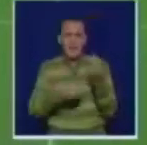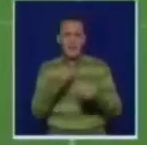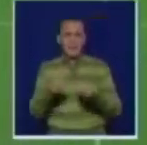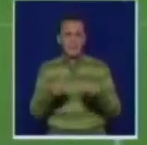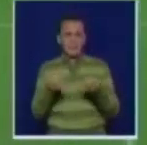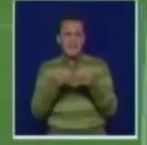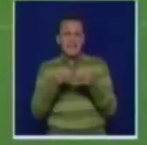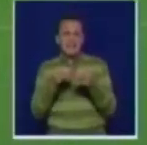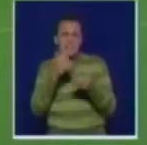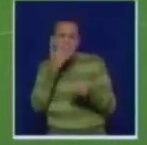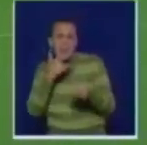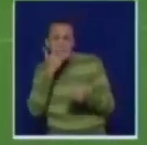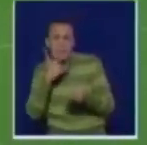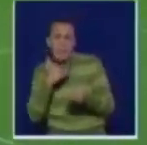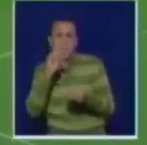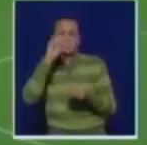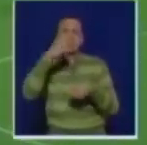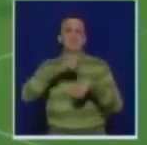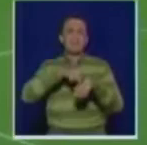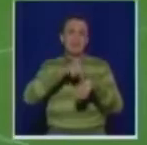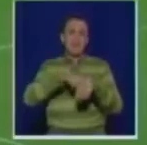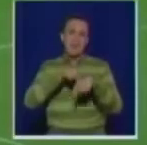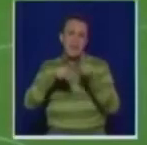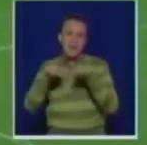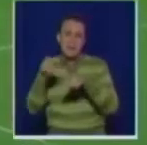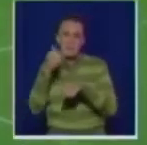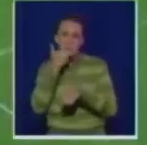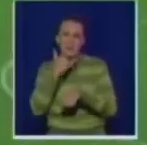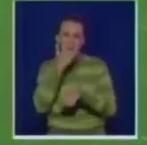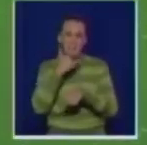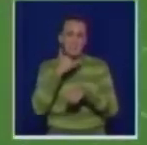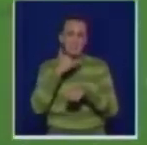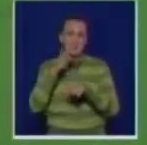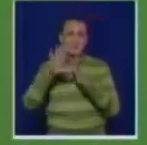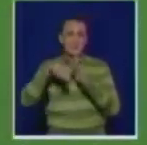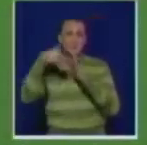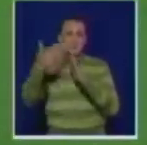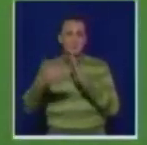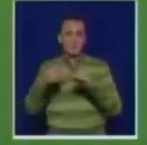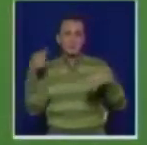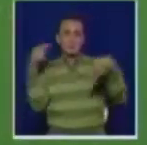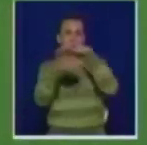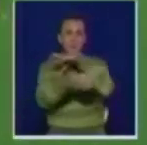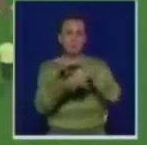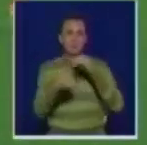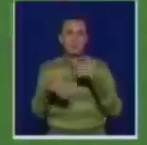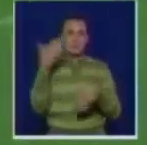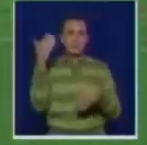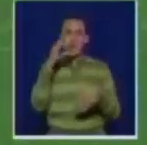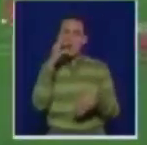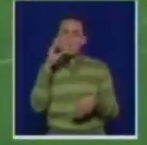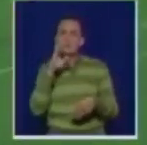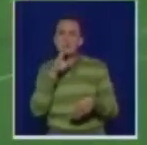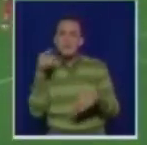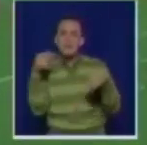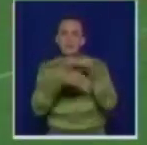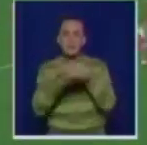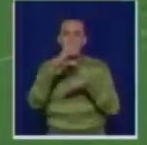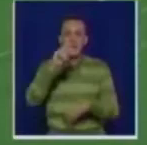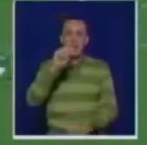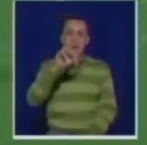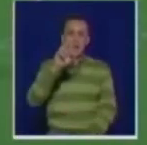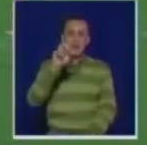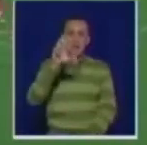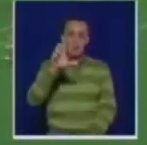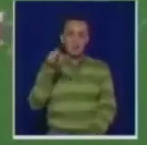defectos solo se notaron en el primer tiempo. Y eso que aparecieron después de este gol que marcó Carlos Lizarazo, él mismo roba